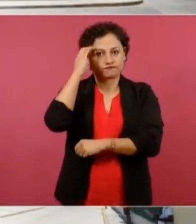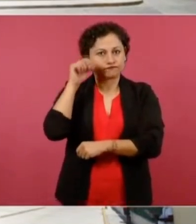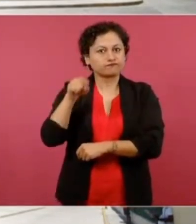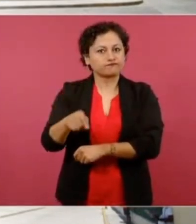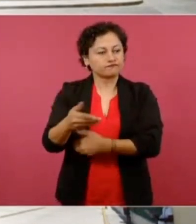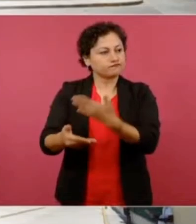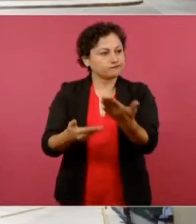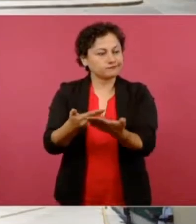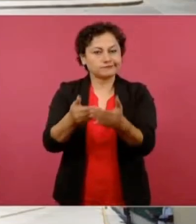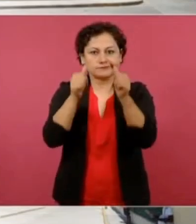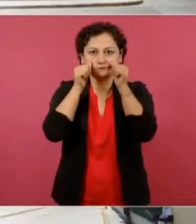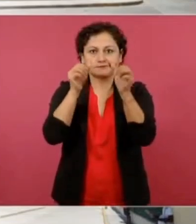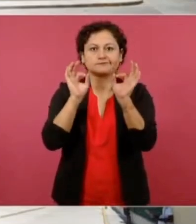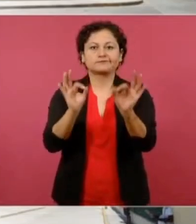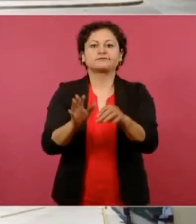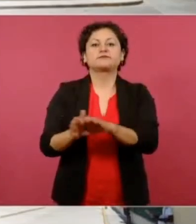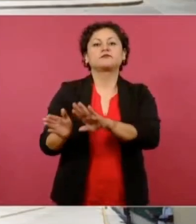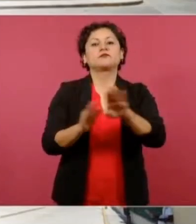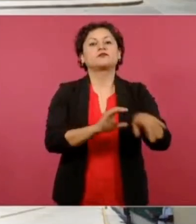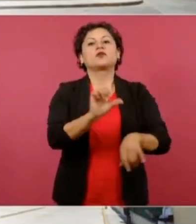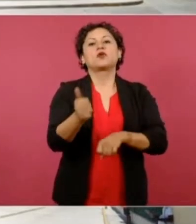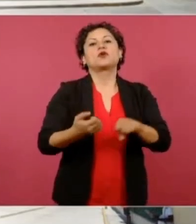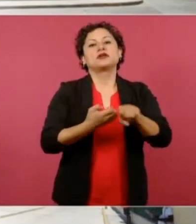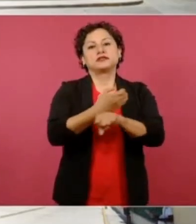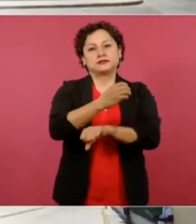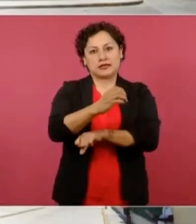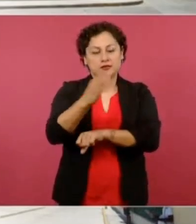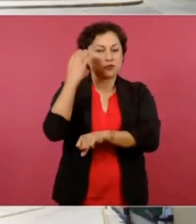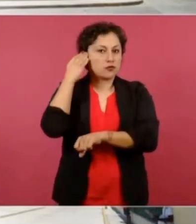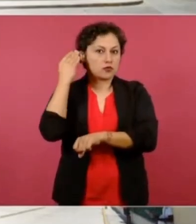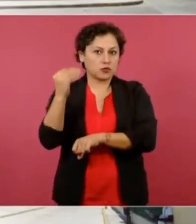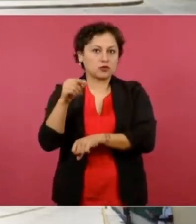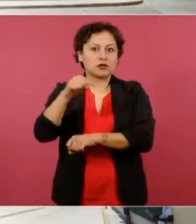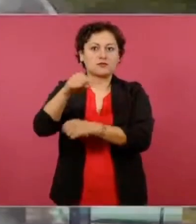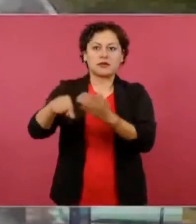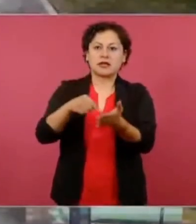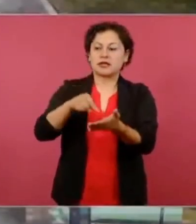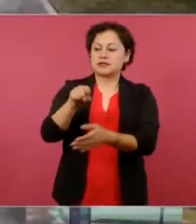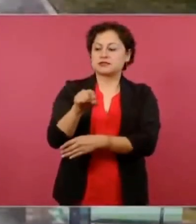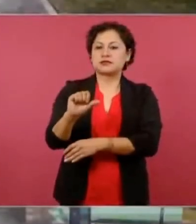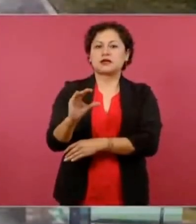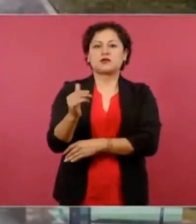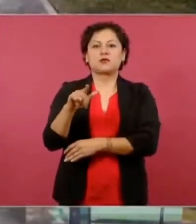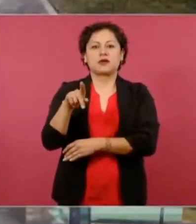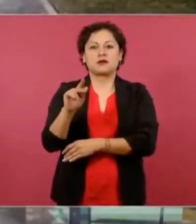casos muy particulares, por ejemplo, este de Colima, un centro de salud en Zacualpan que